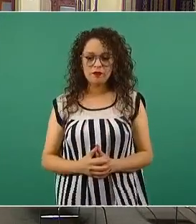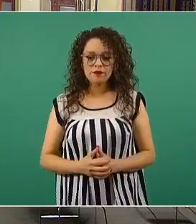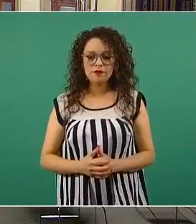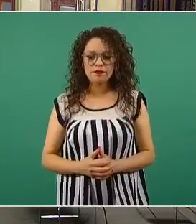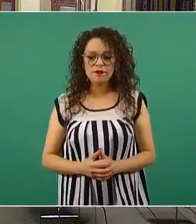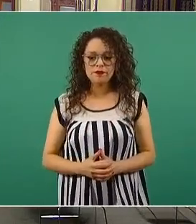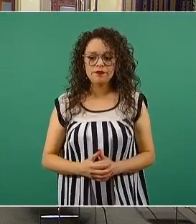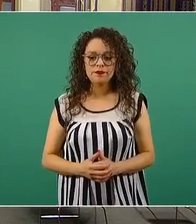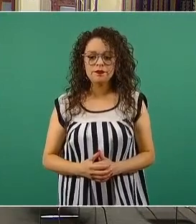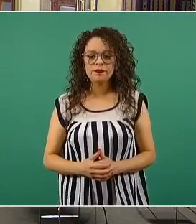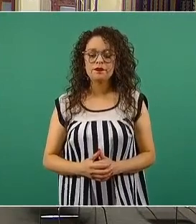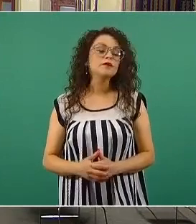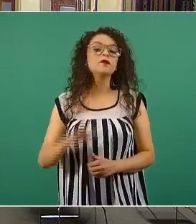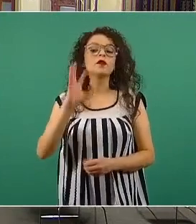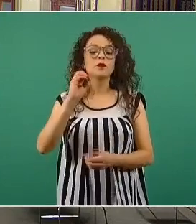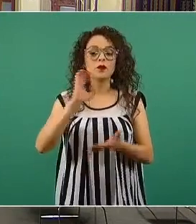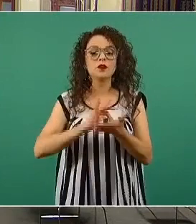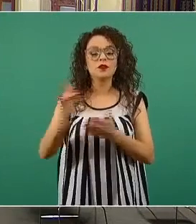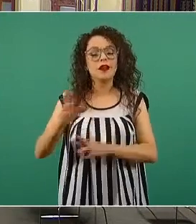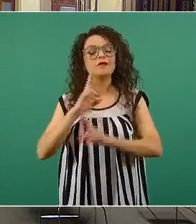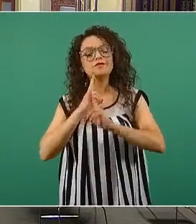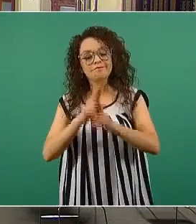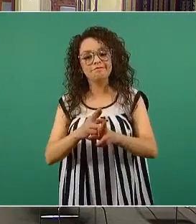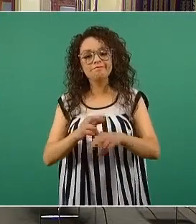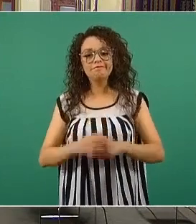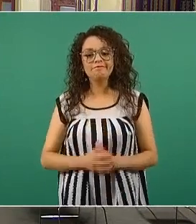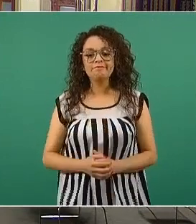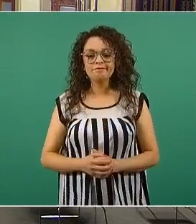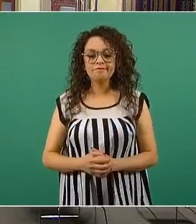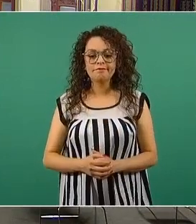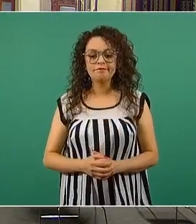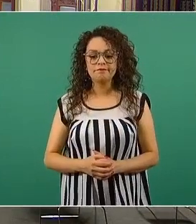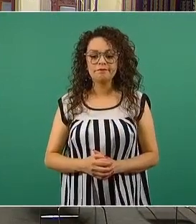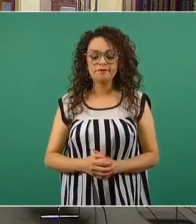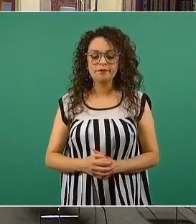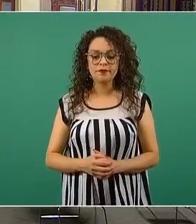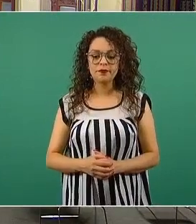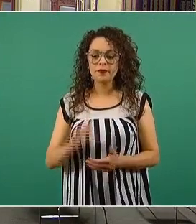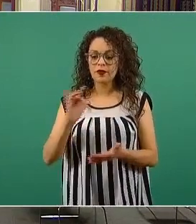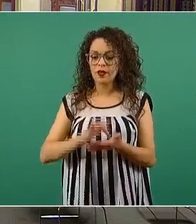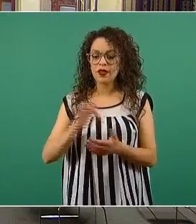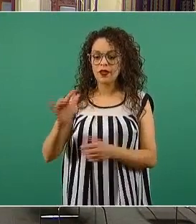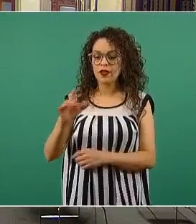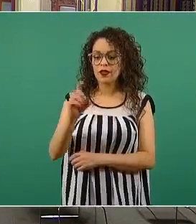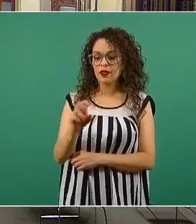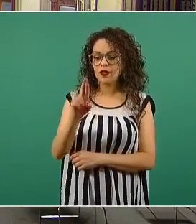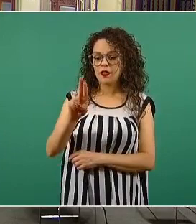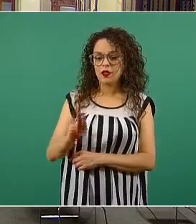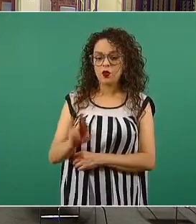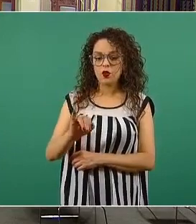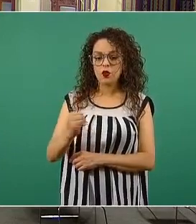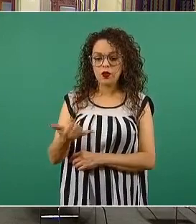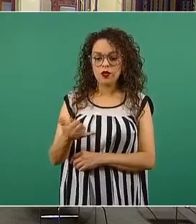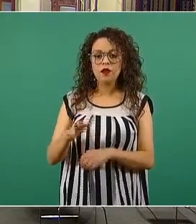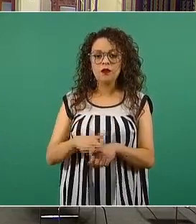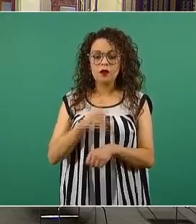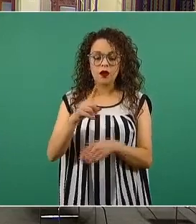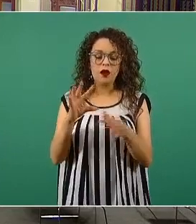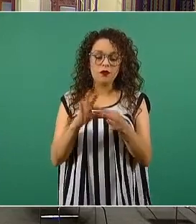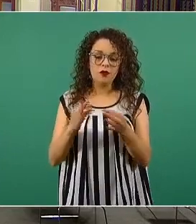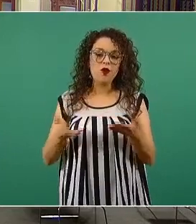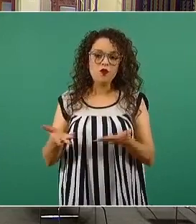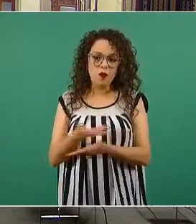Muchas gracias por la respuesta. Gracias, doctor Rui, por compartir con nosotros estos